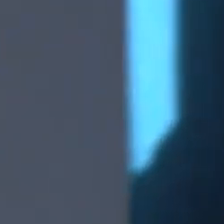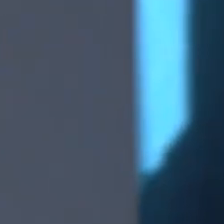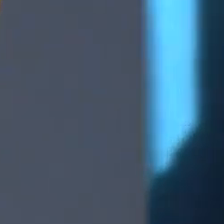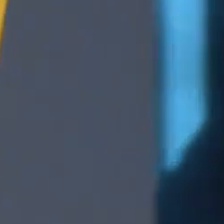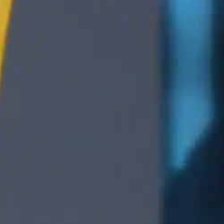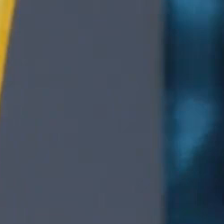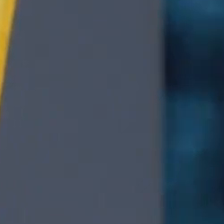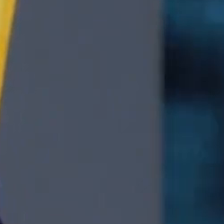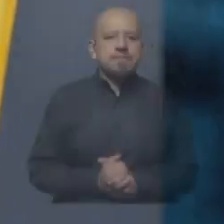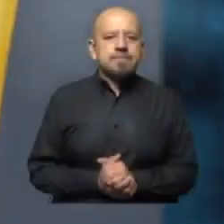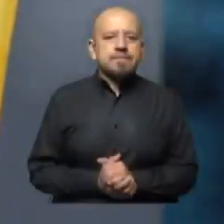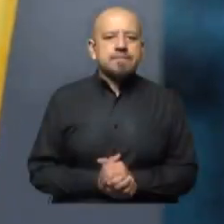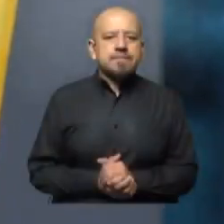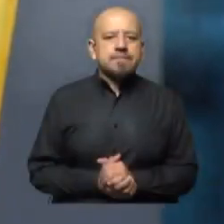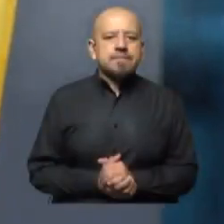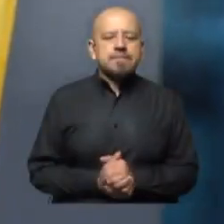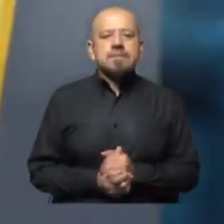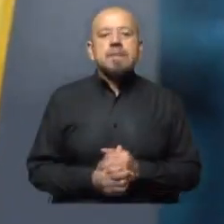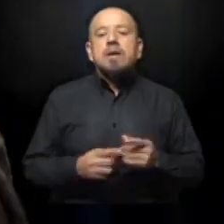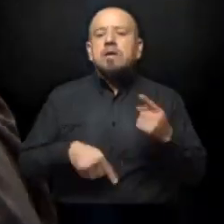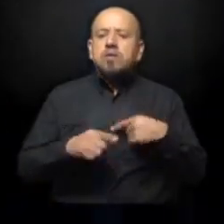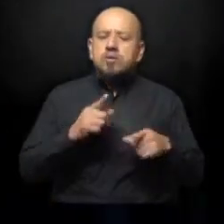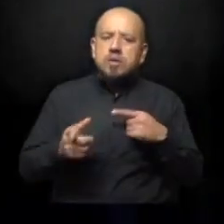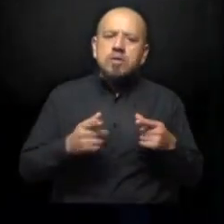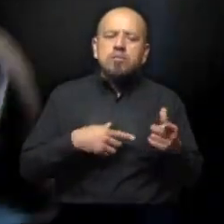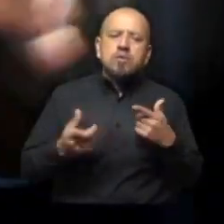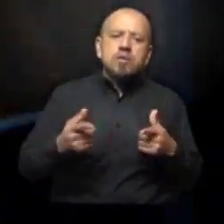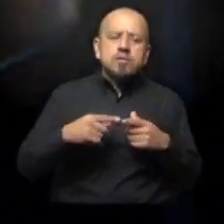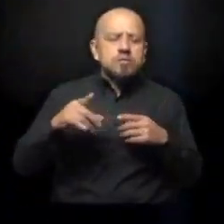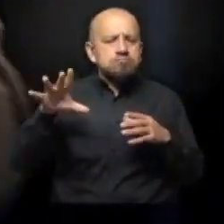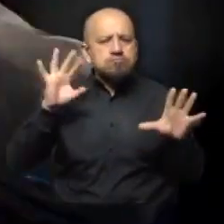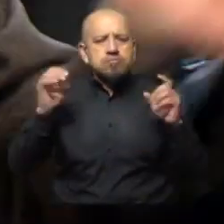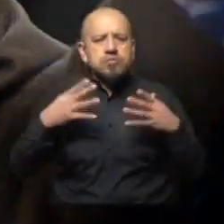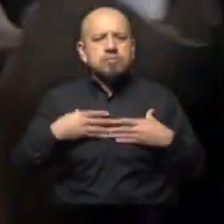duro cuando me contacté con ese